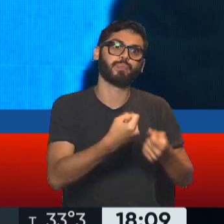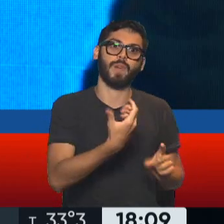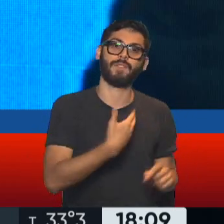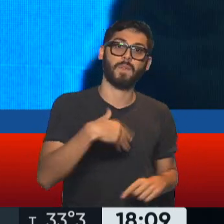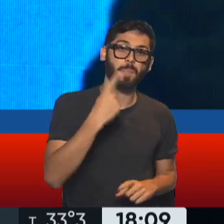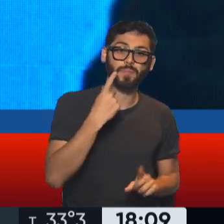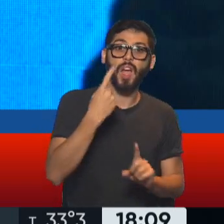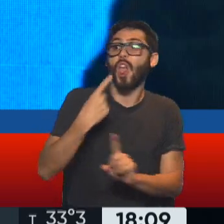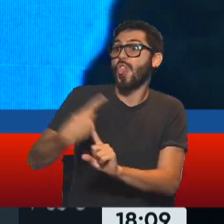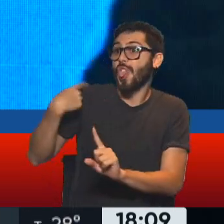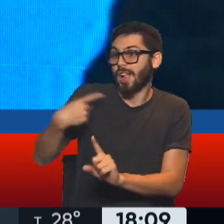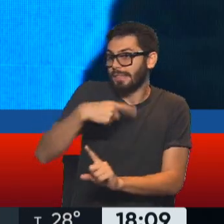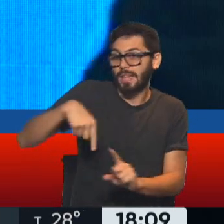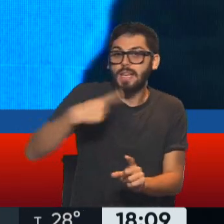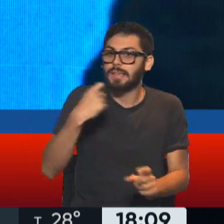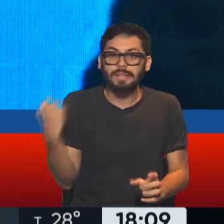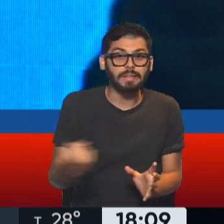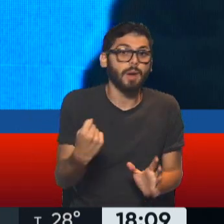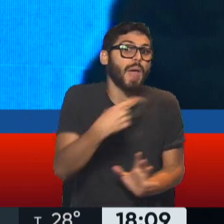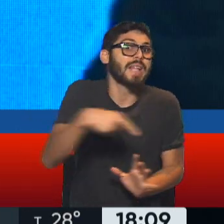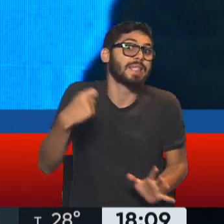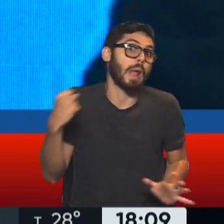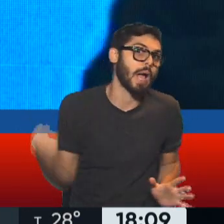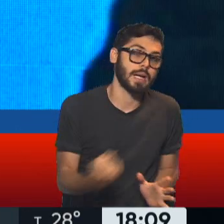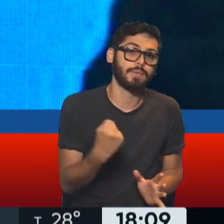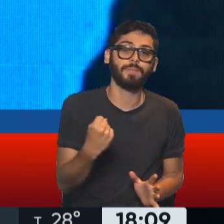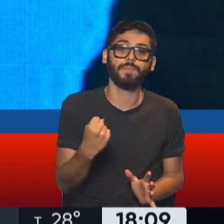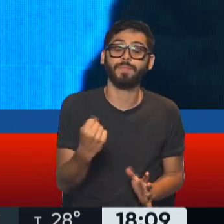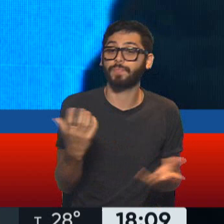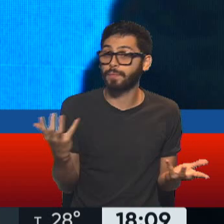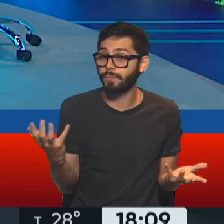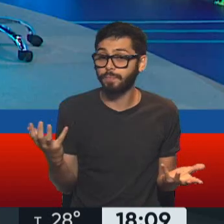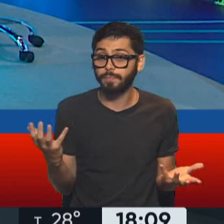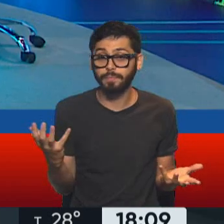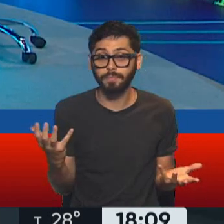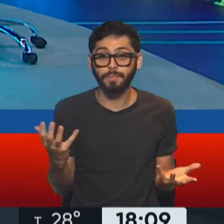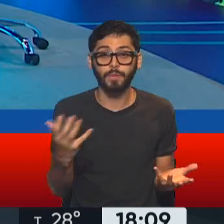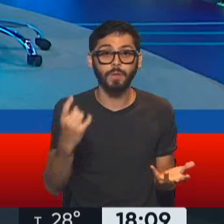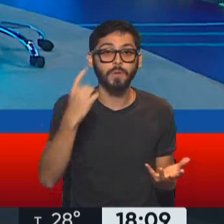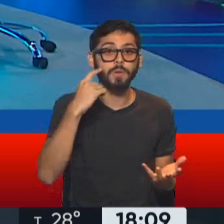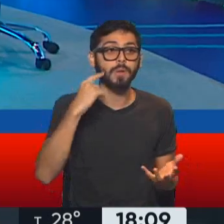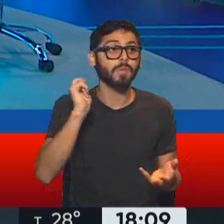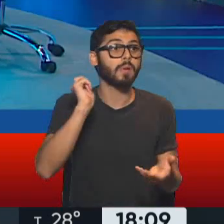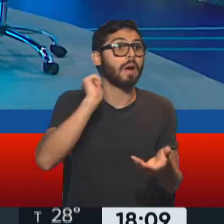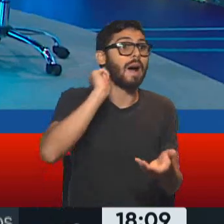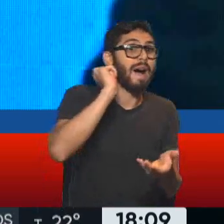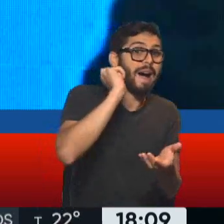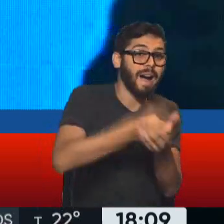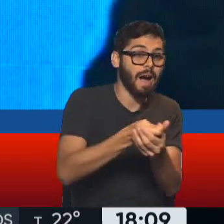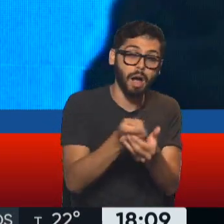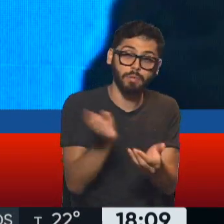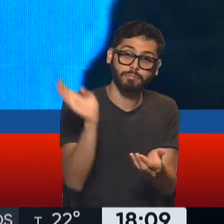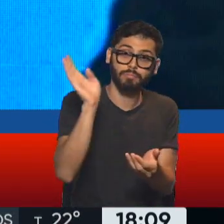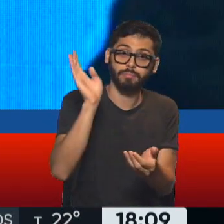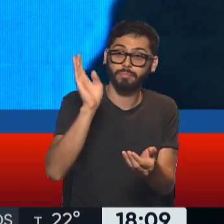veníamos diciendo que esta jornada era clave, que la semana era clave. Bueno, creo que todos esperábamos que hablen de un pago y nos encontramos a la mañana temprano